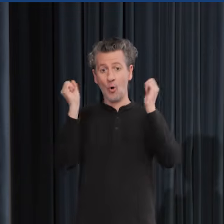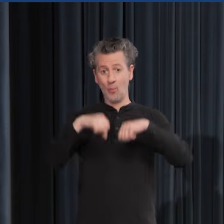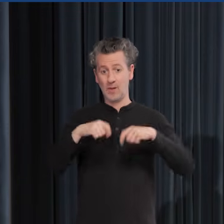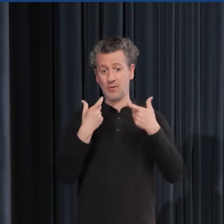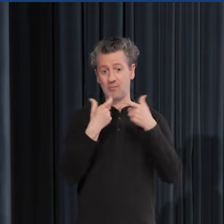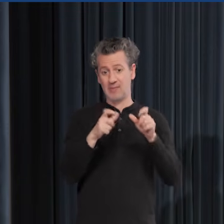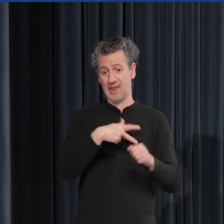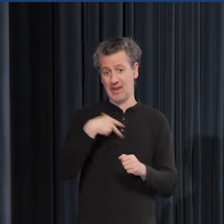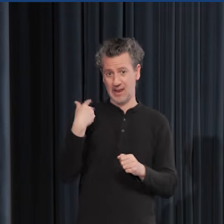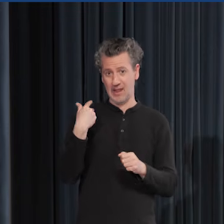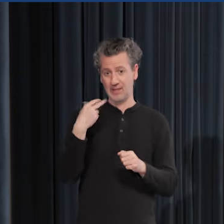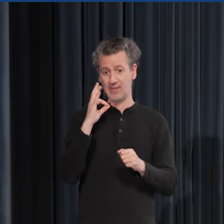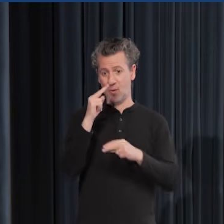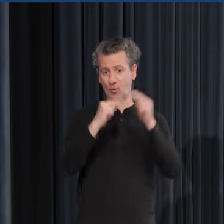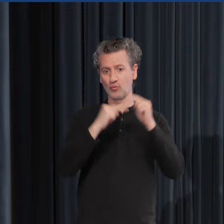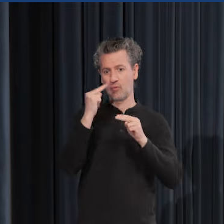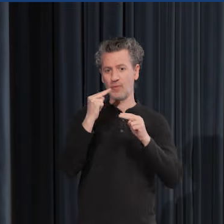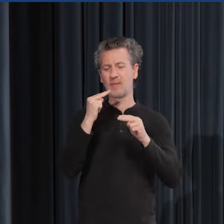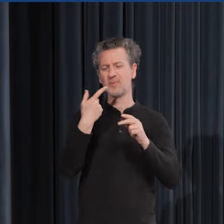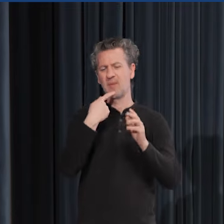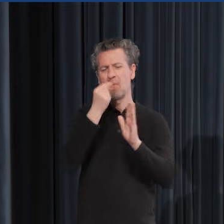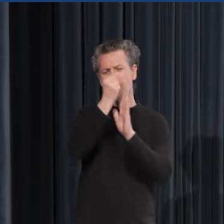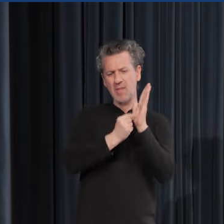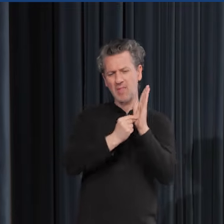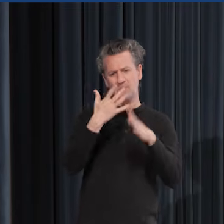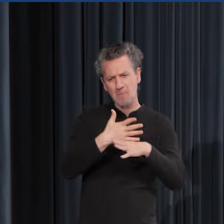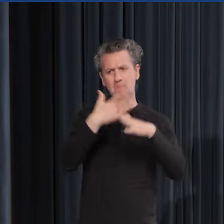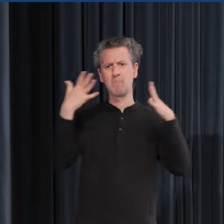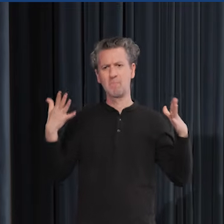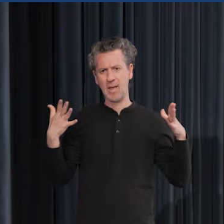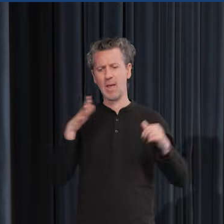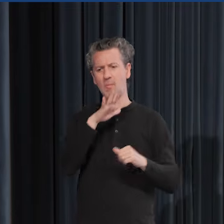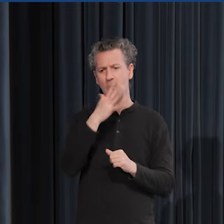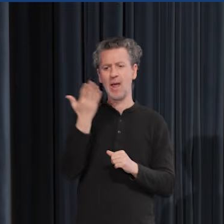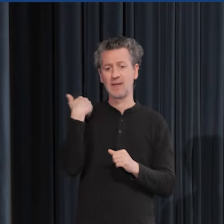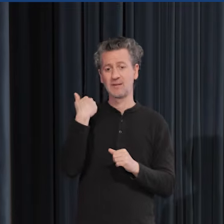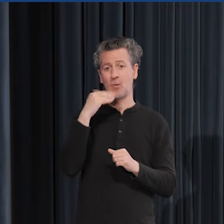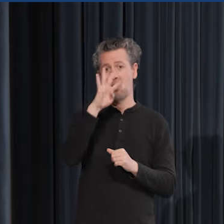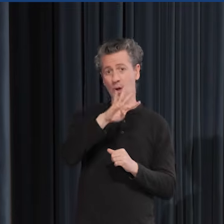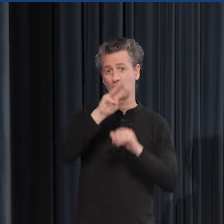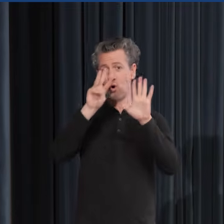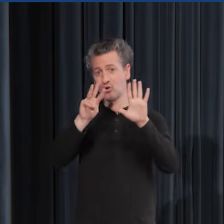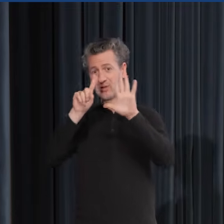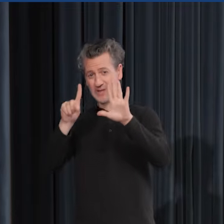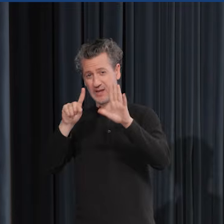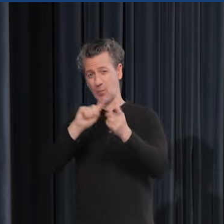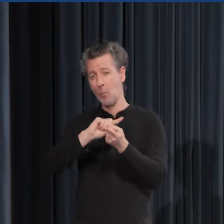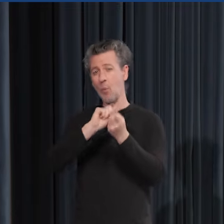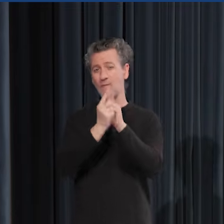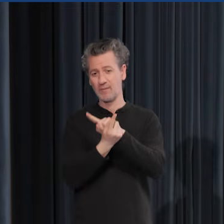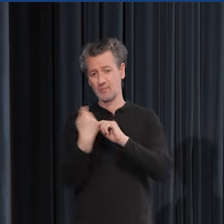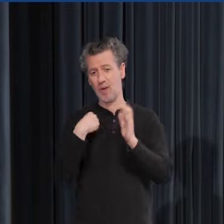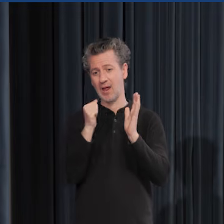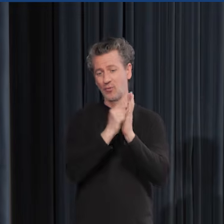la Construcción amplió esas medidas preventivas marcadas por la modificación del 486 a través del